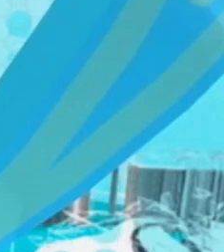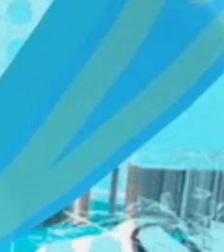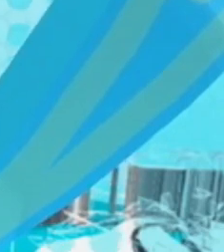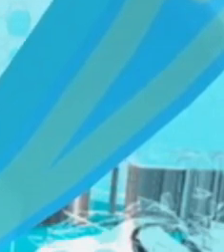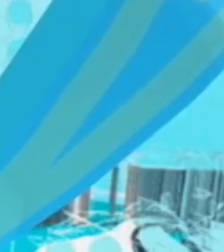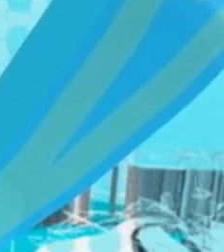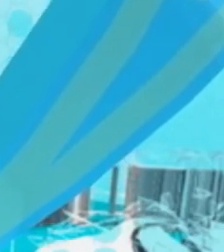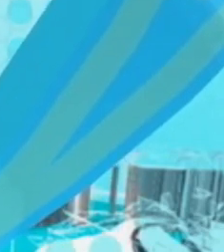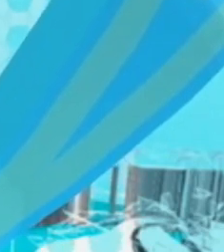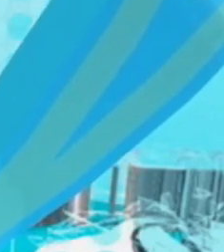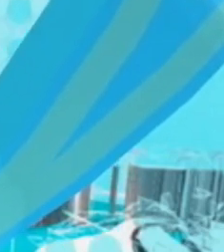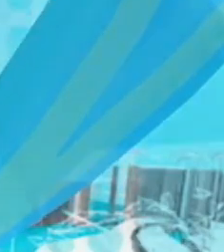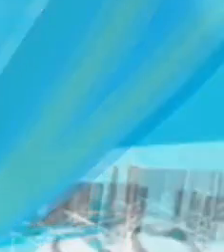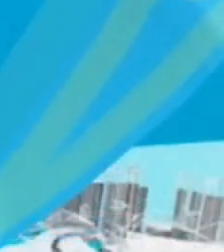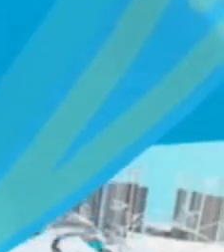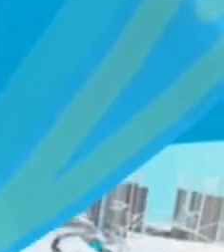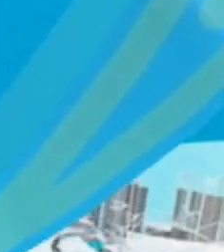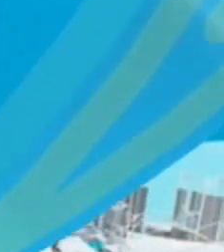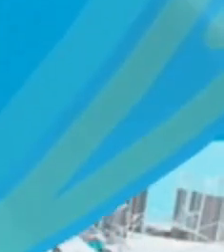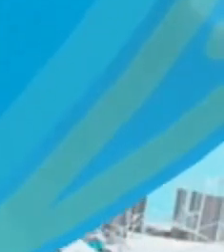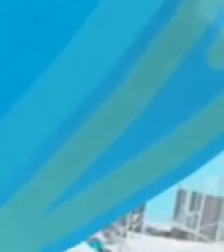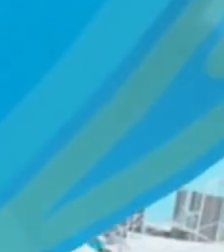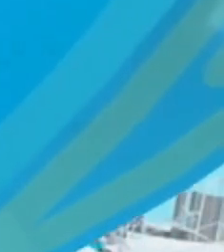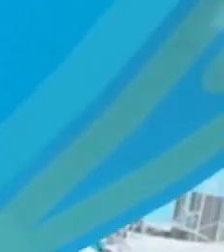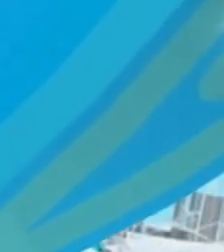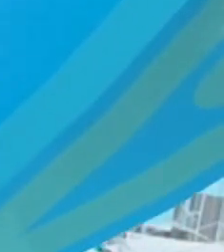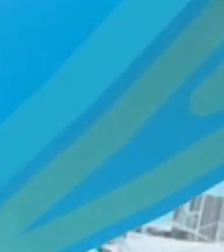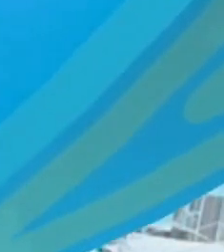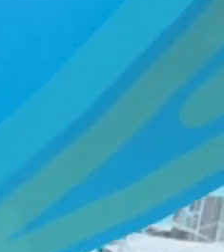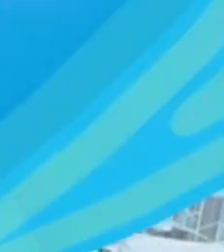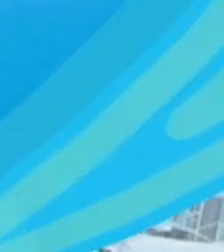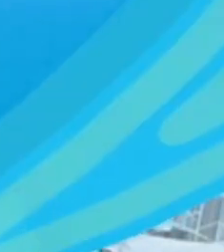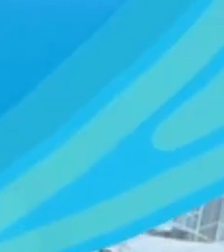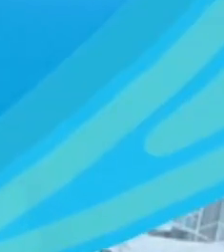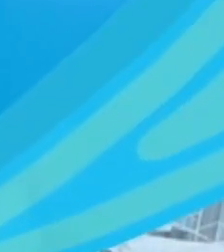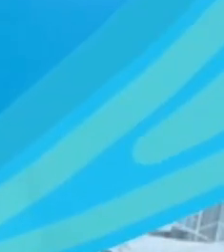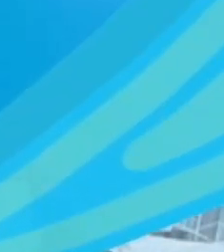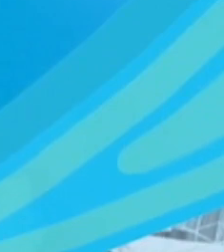Banco Popular presentó el tipo de cambio.